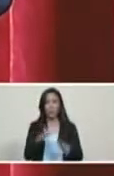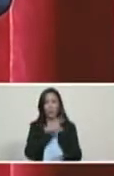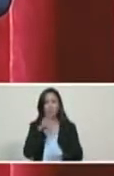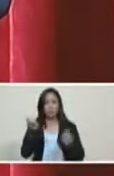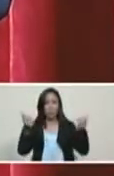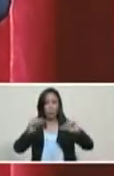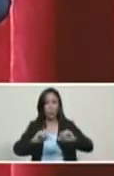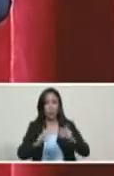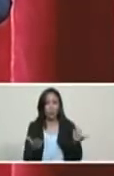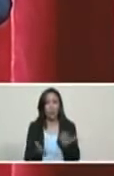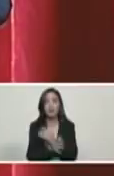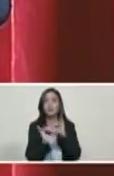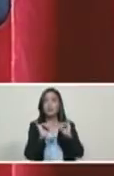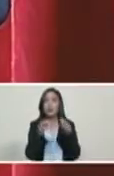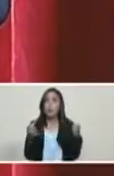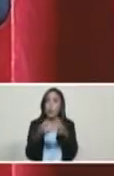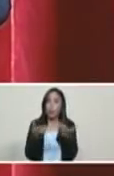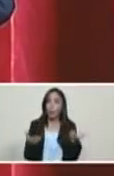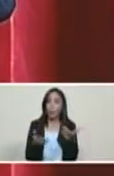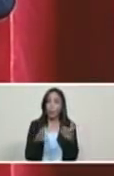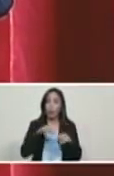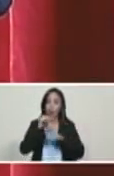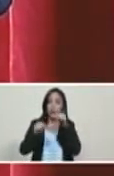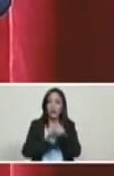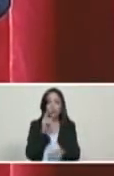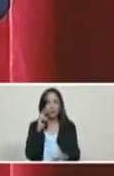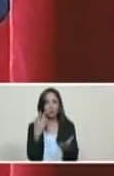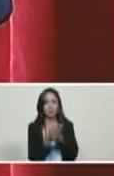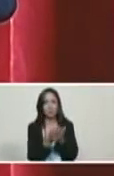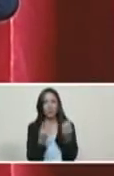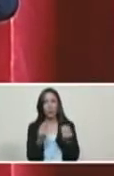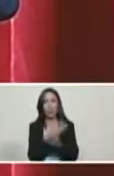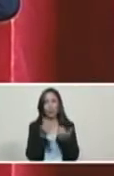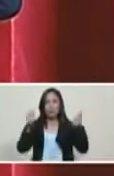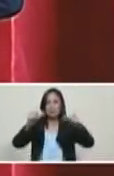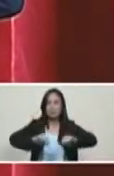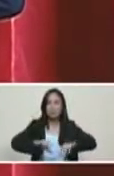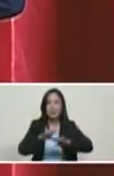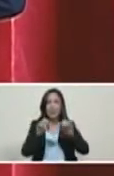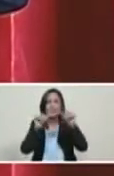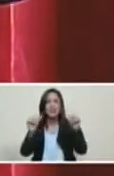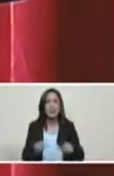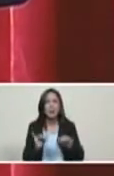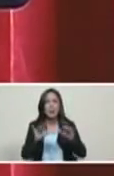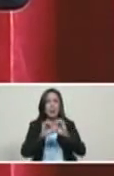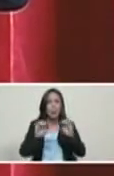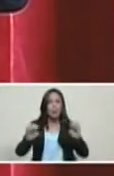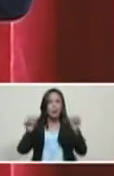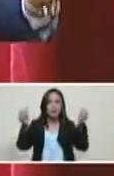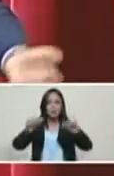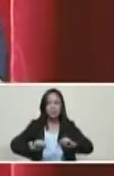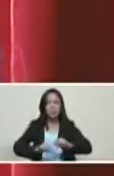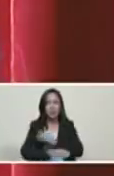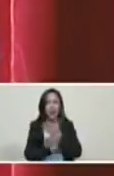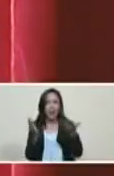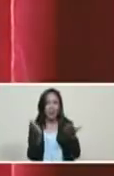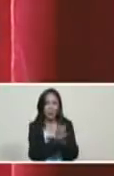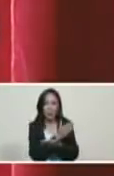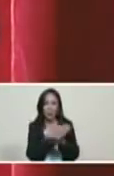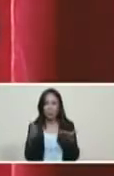Así creció nuestra generación, viendo el deterioro del sistema educativo, cómo se cuarteaba, se